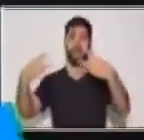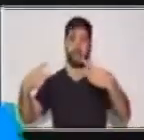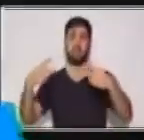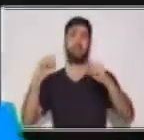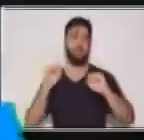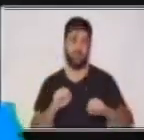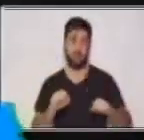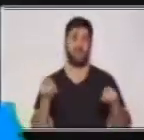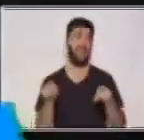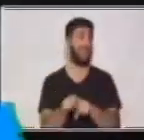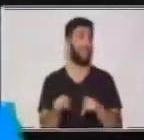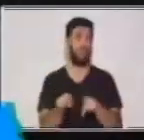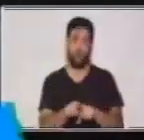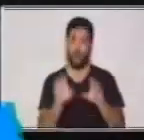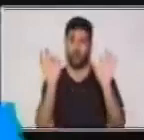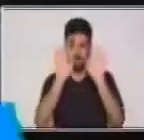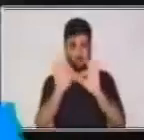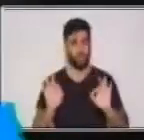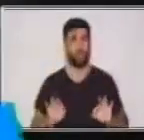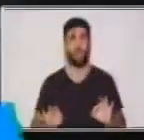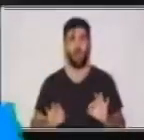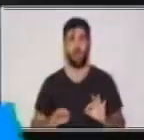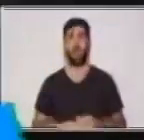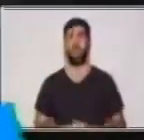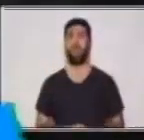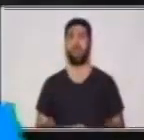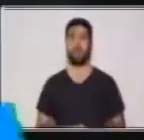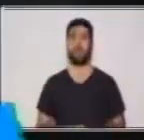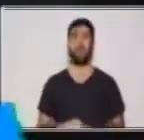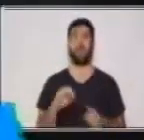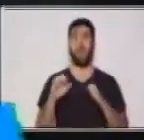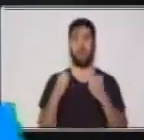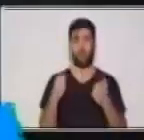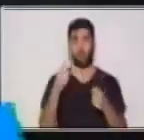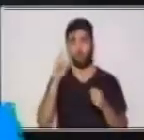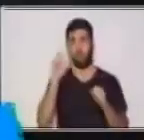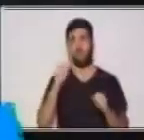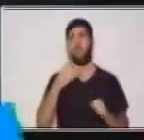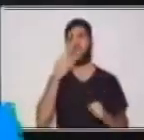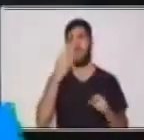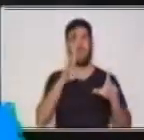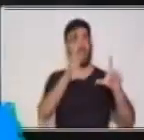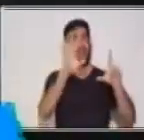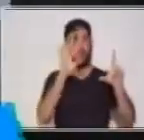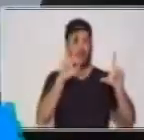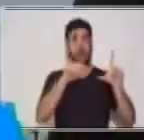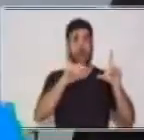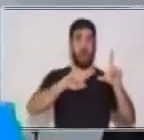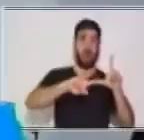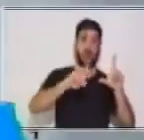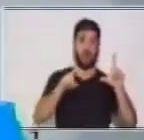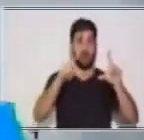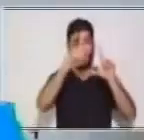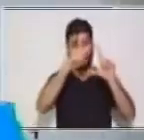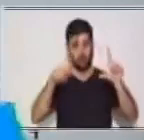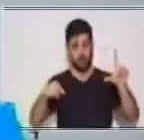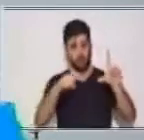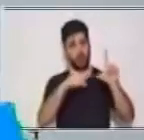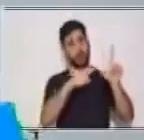estamos referenciados a este punto, usted fácilmente puede encontrar los catetos